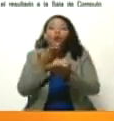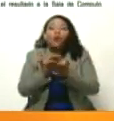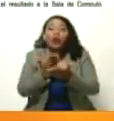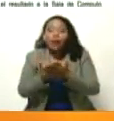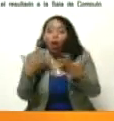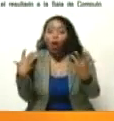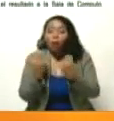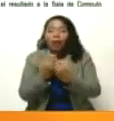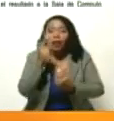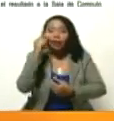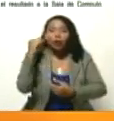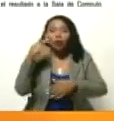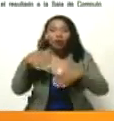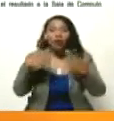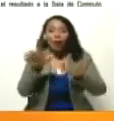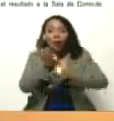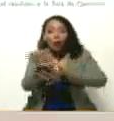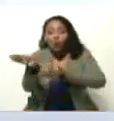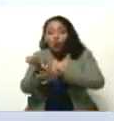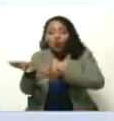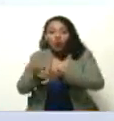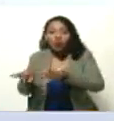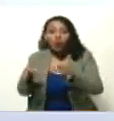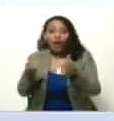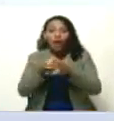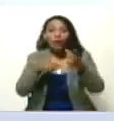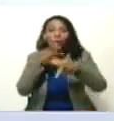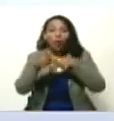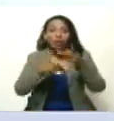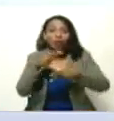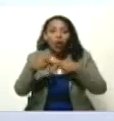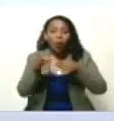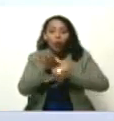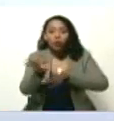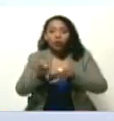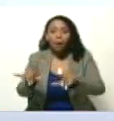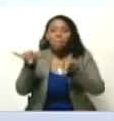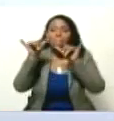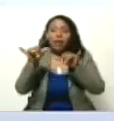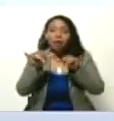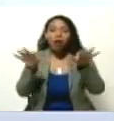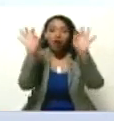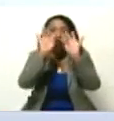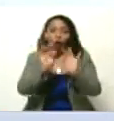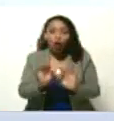de municipio, equipo político municipal, mismo procedimiento.